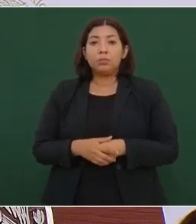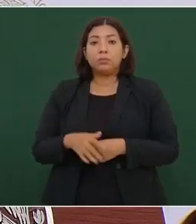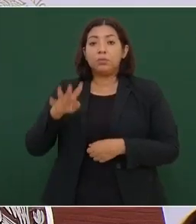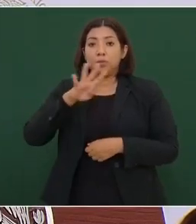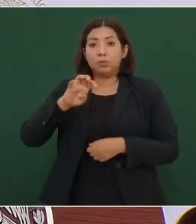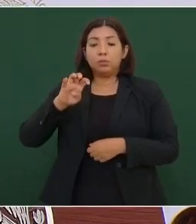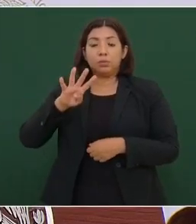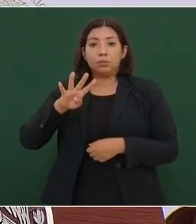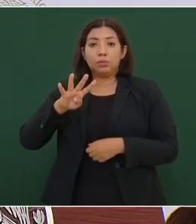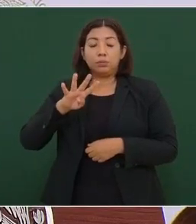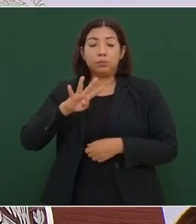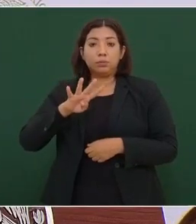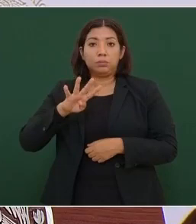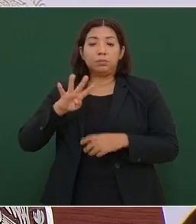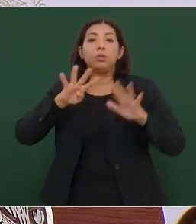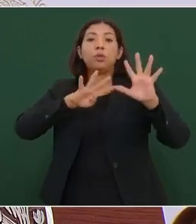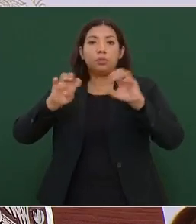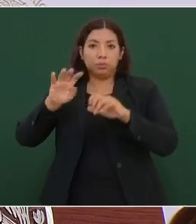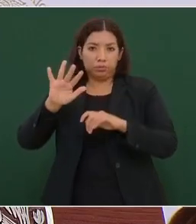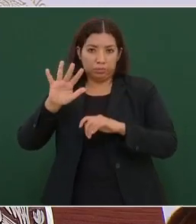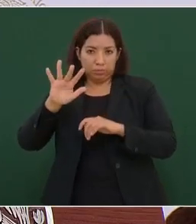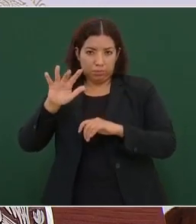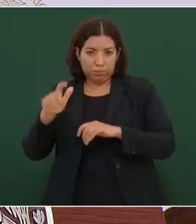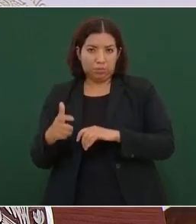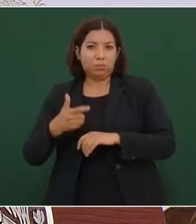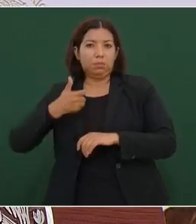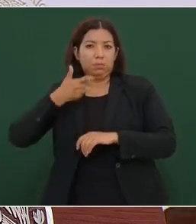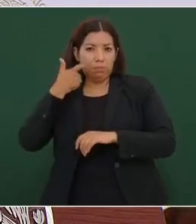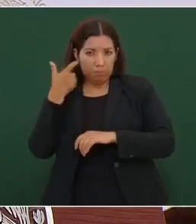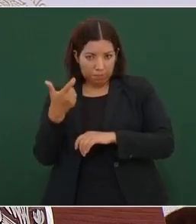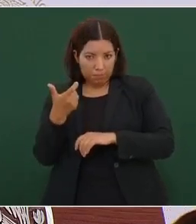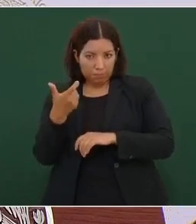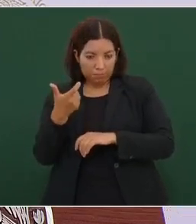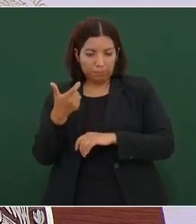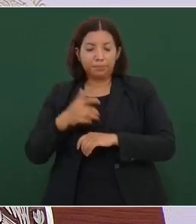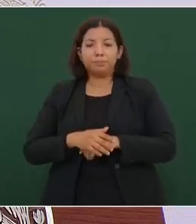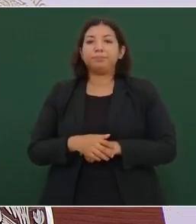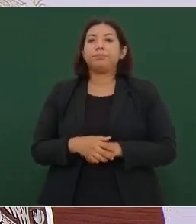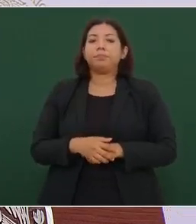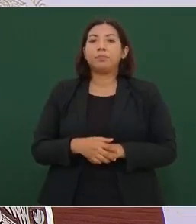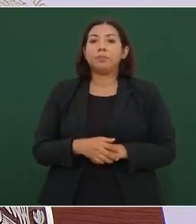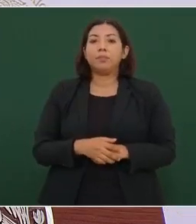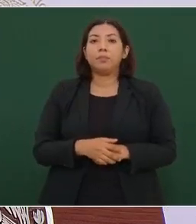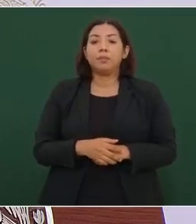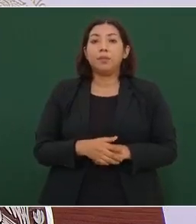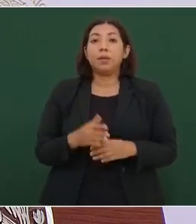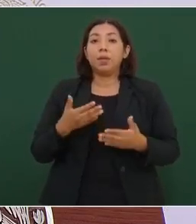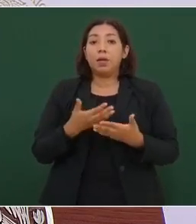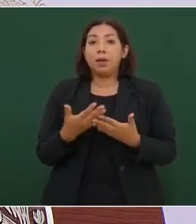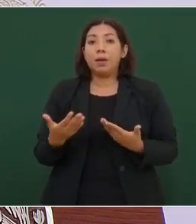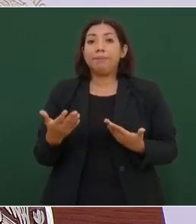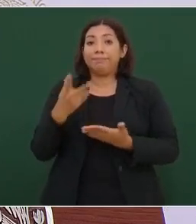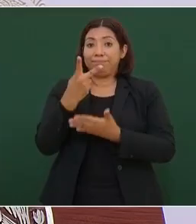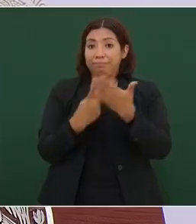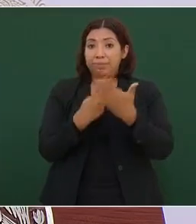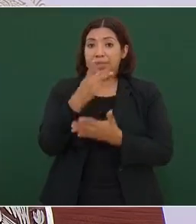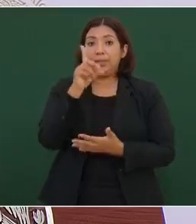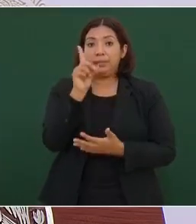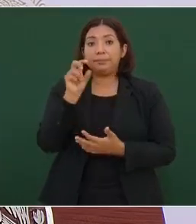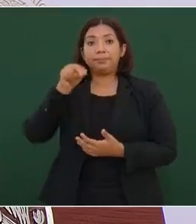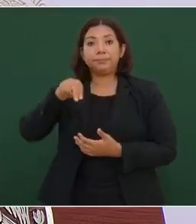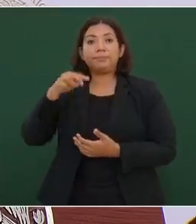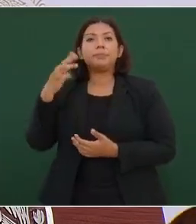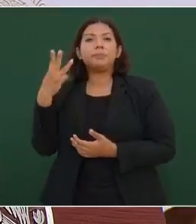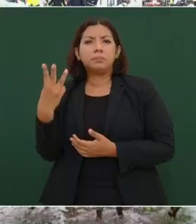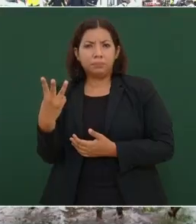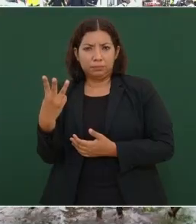950 pesos moneda nacional y 7.300 dólares. En cuanto a la aplicación del plan DN3, plan de la Guardia